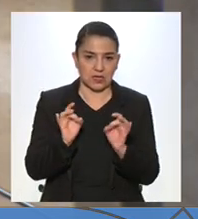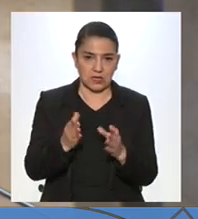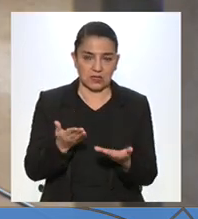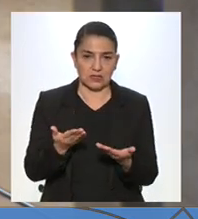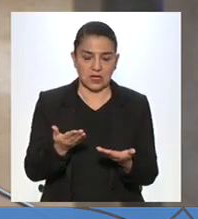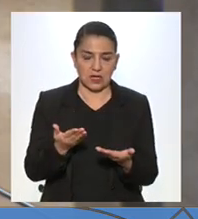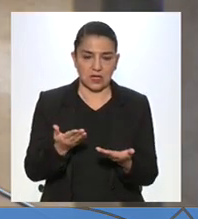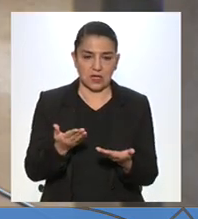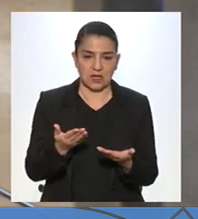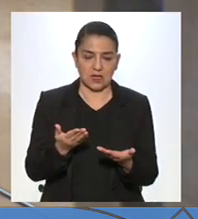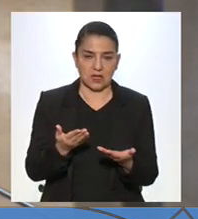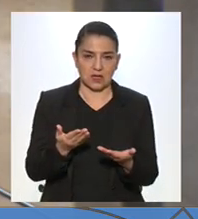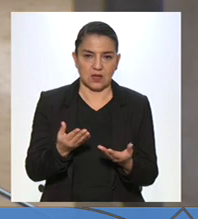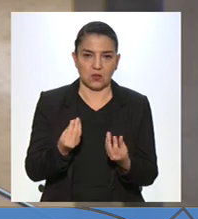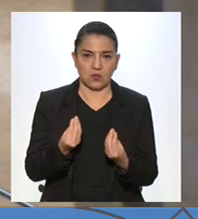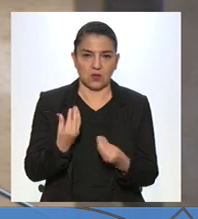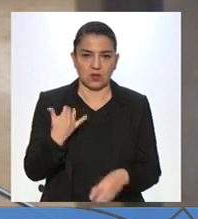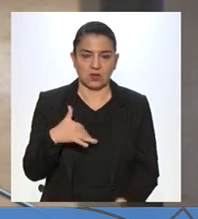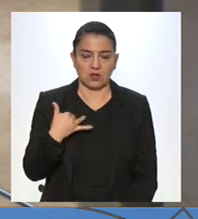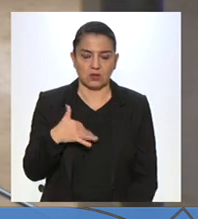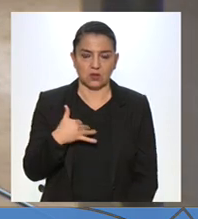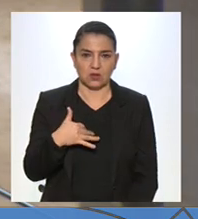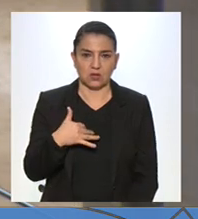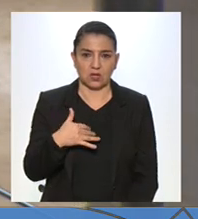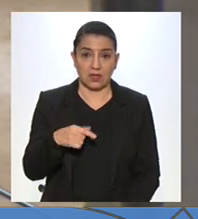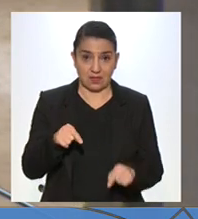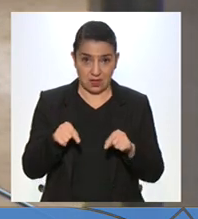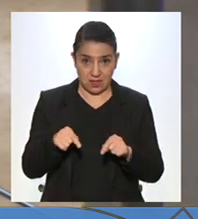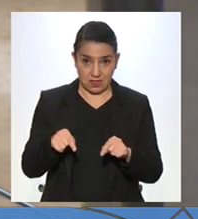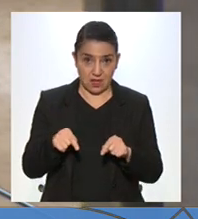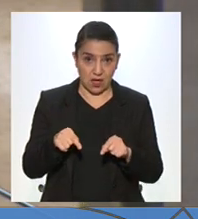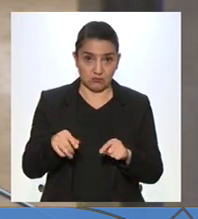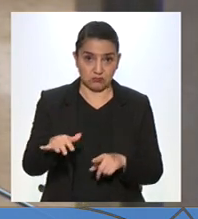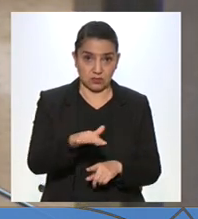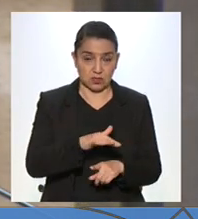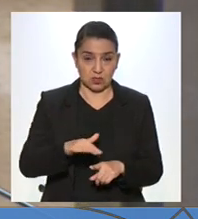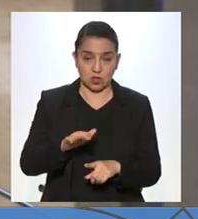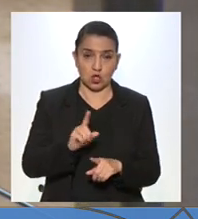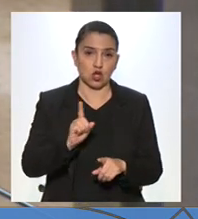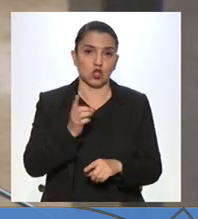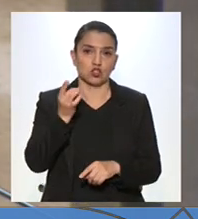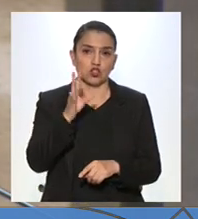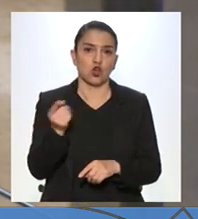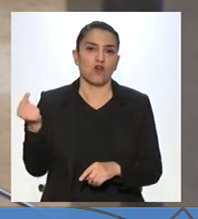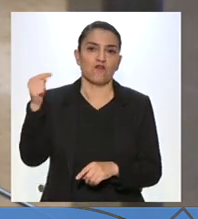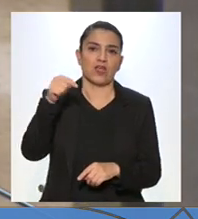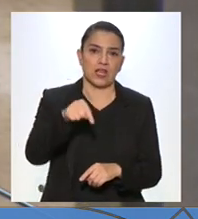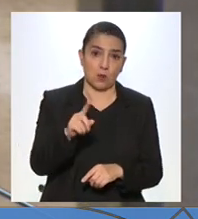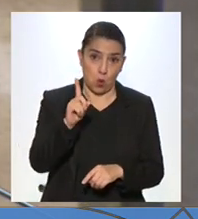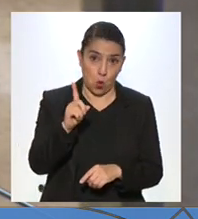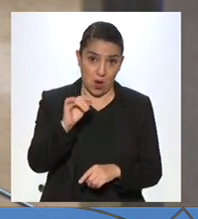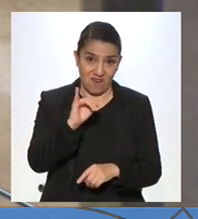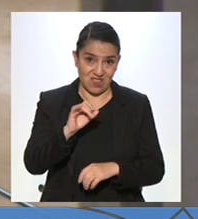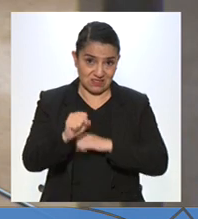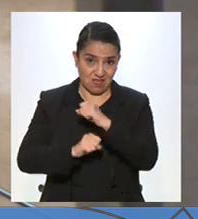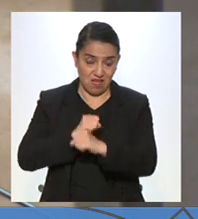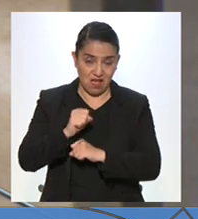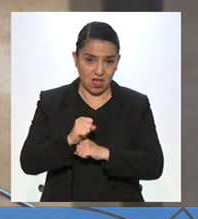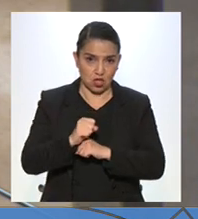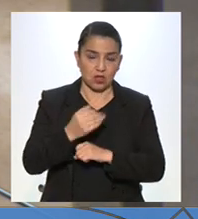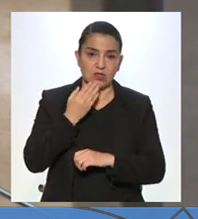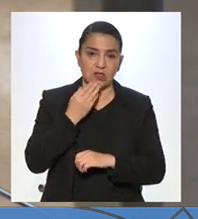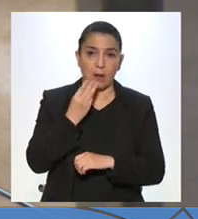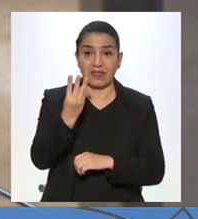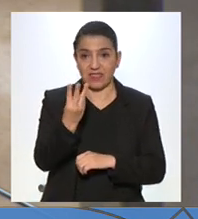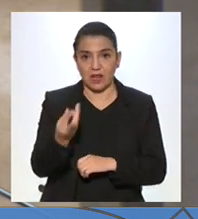mencionaba al comienzo, para nosotros es muy importante esta instancia, no solamente cuando venimos una vez al año, sino que las otras tres oportunidades